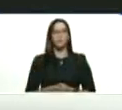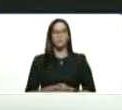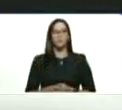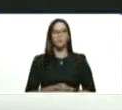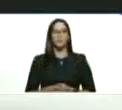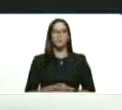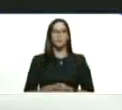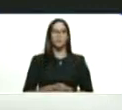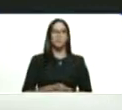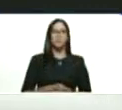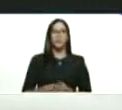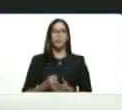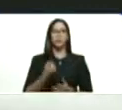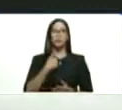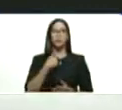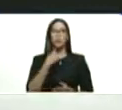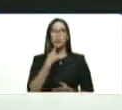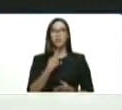Yo les digo,